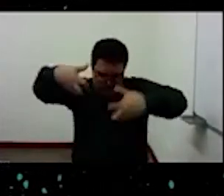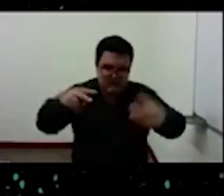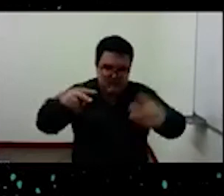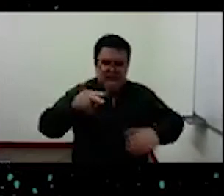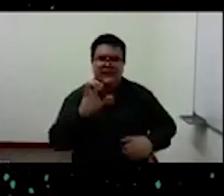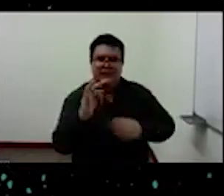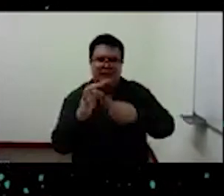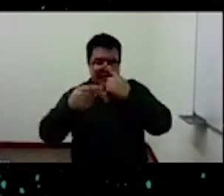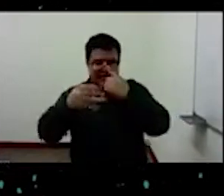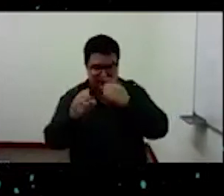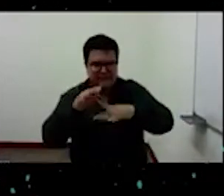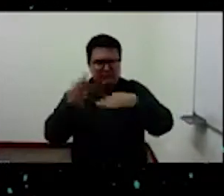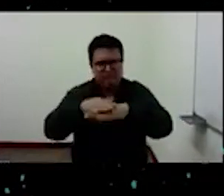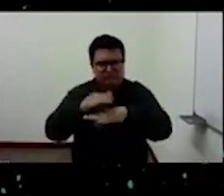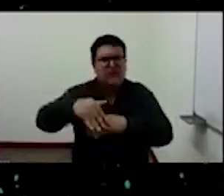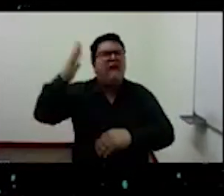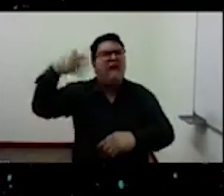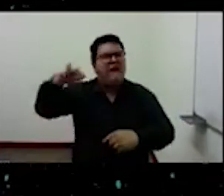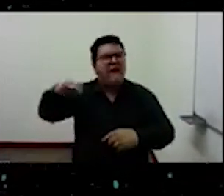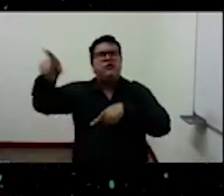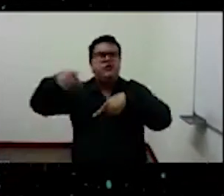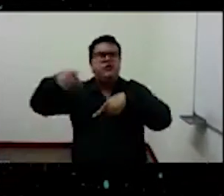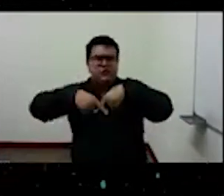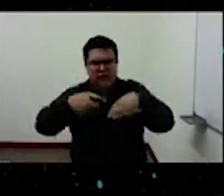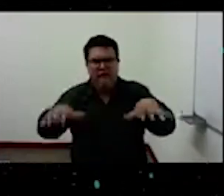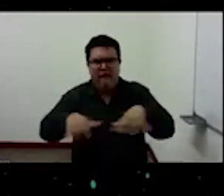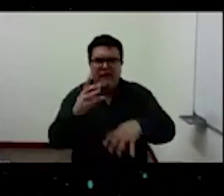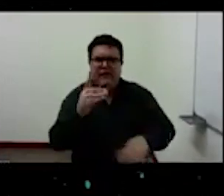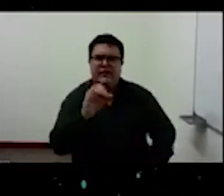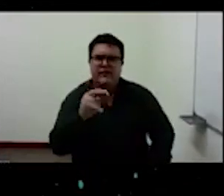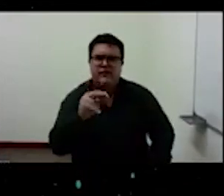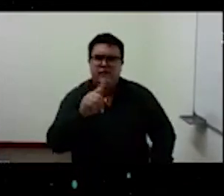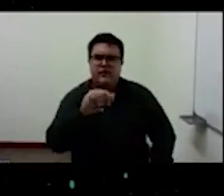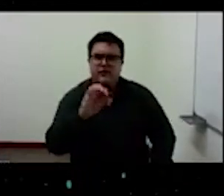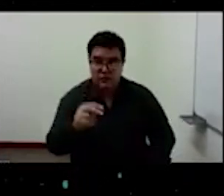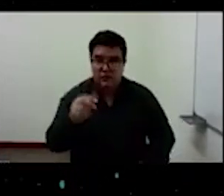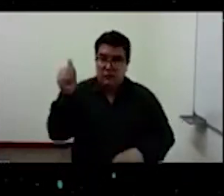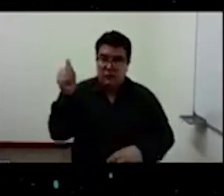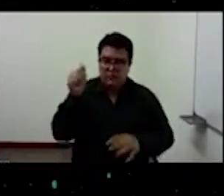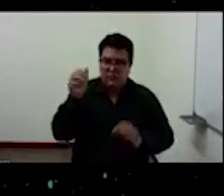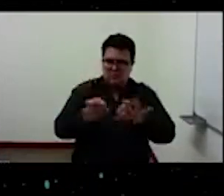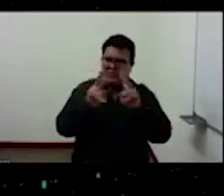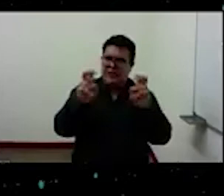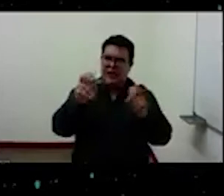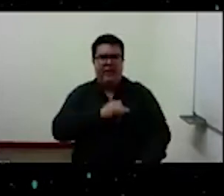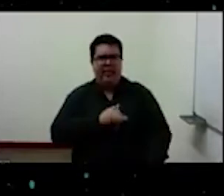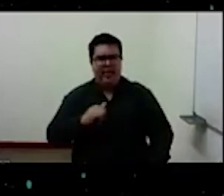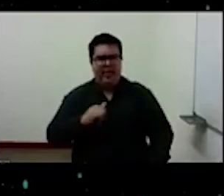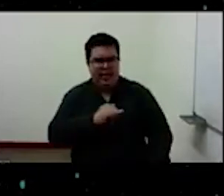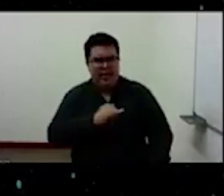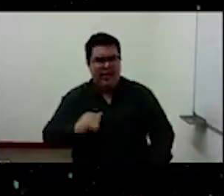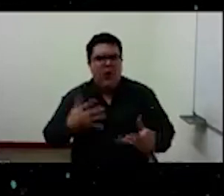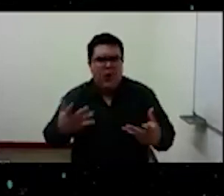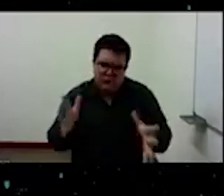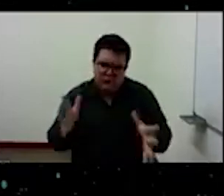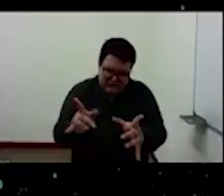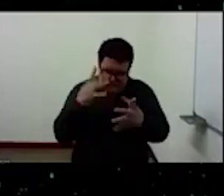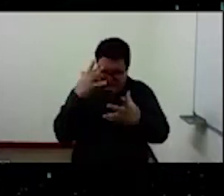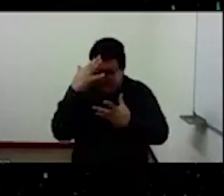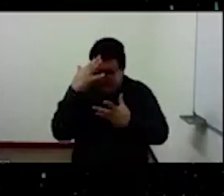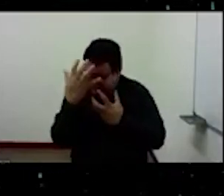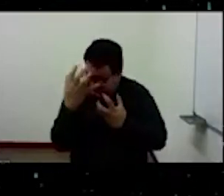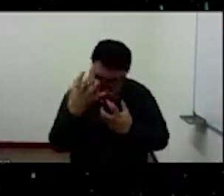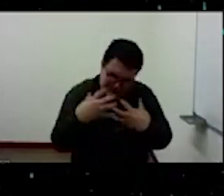pasaje en el mito griego en el que Dioniso adopta la forma de la individualidad para sufrir sus dolores en el